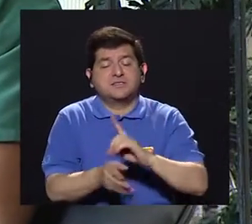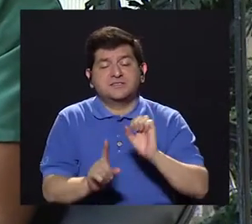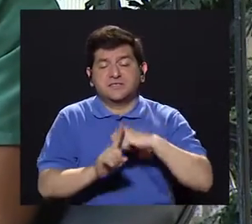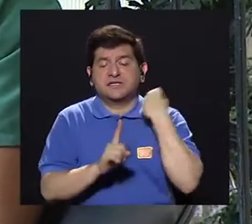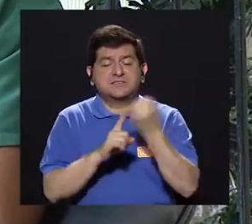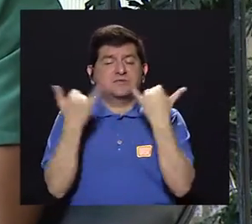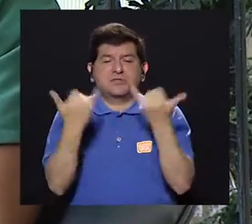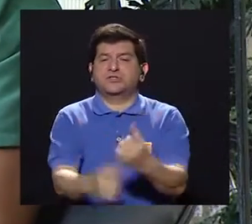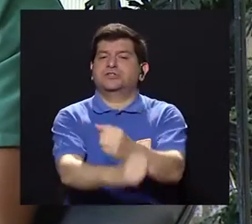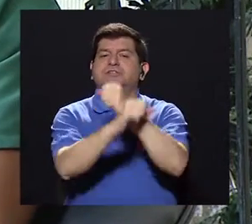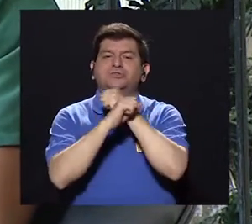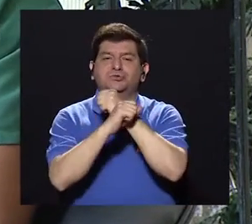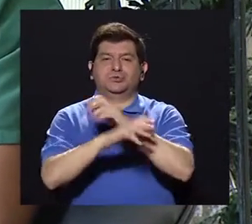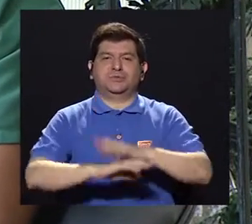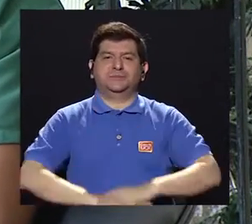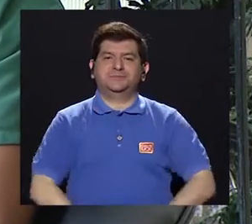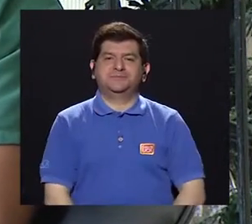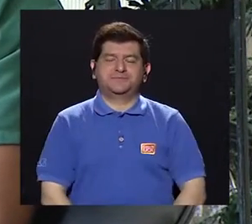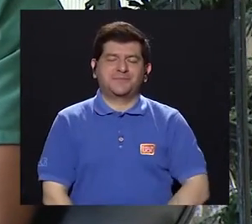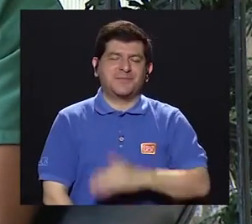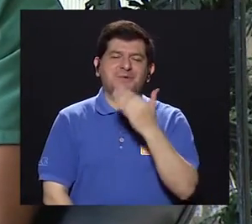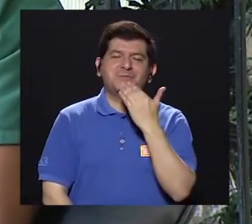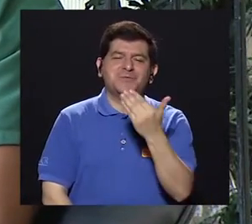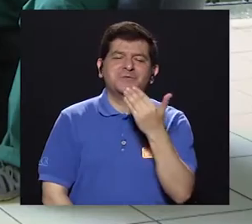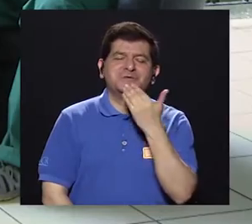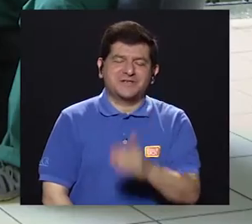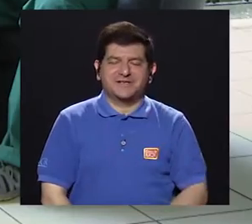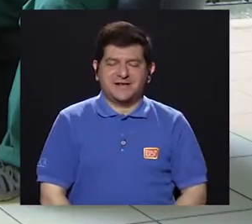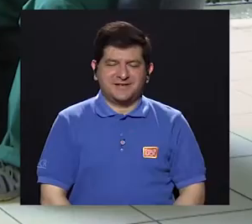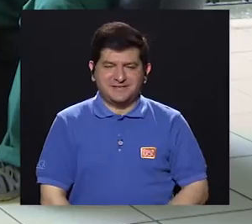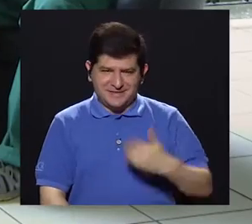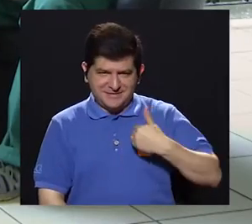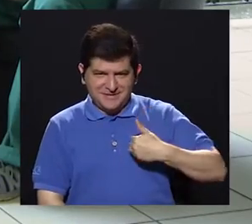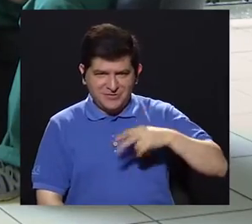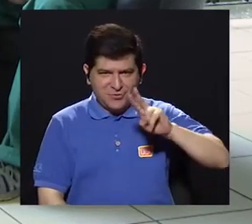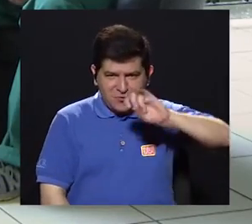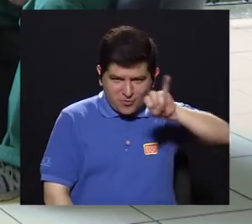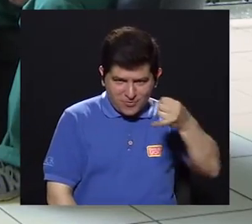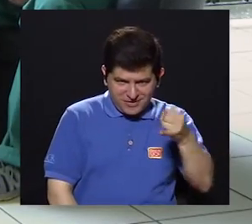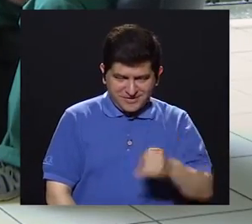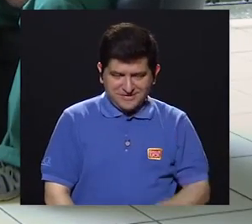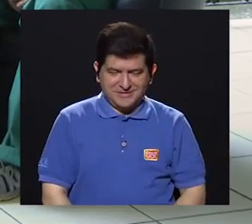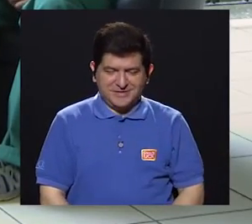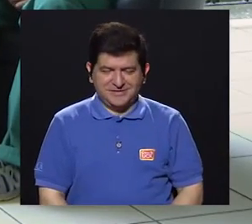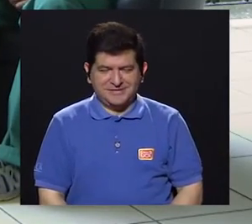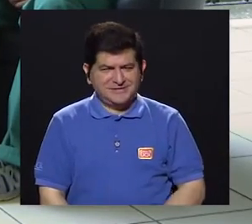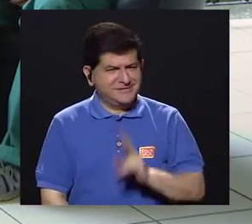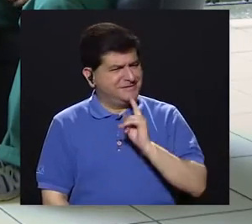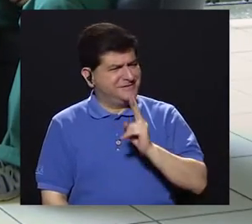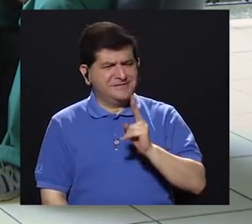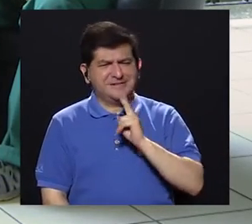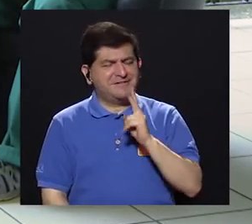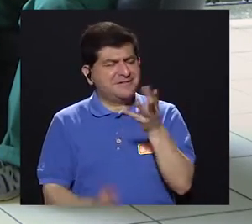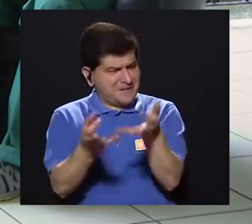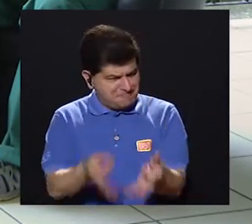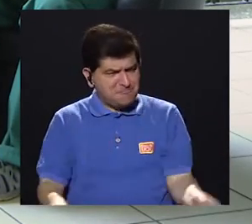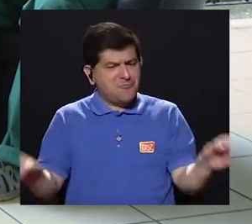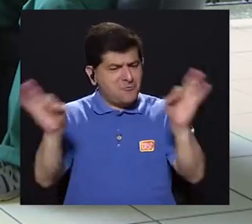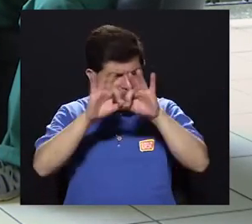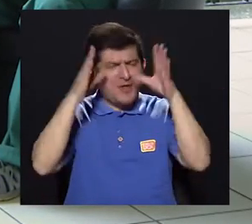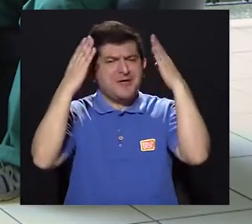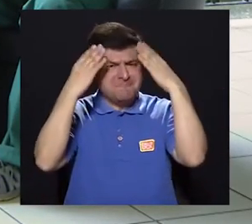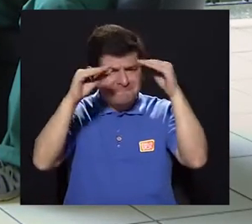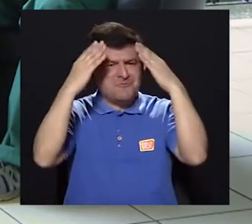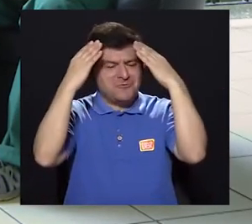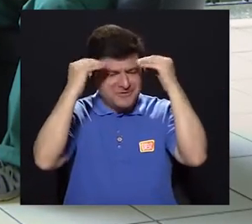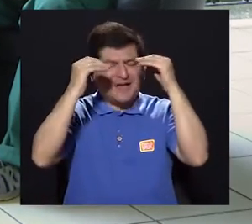es una cuestión segura. Bueno, muchísimas gracias. Muchas de verdad gracias. Que, mucho gusto. Por acompañarnos. Que ha sido muy, muy importante